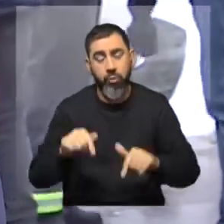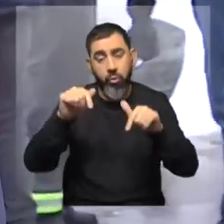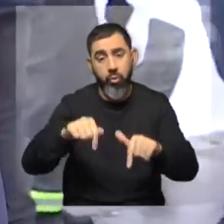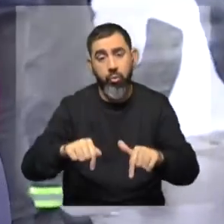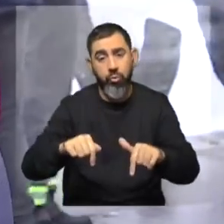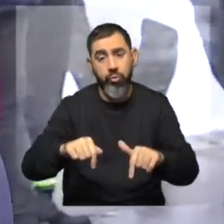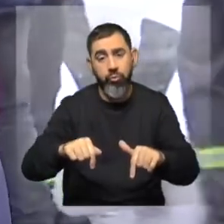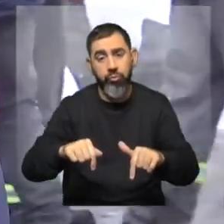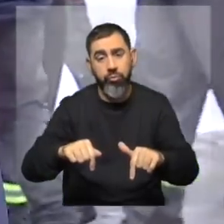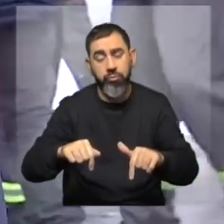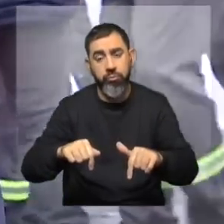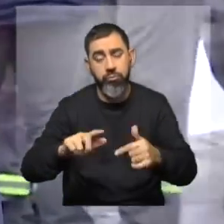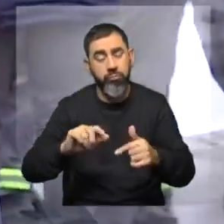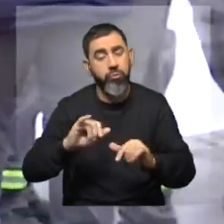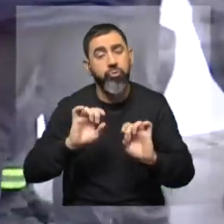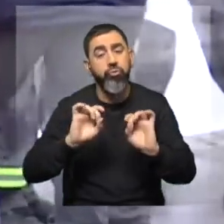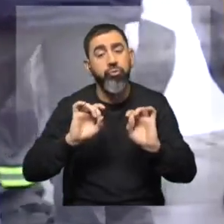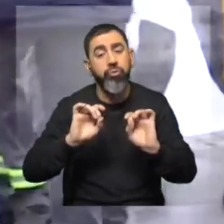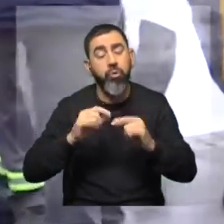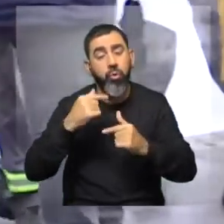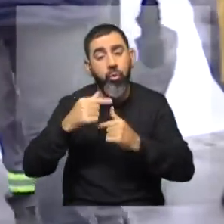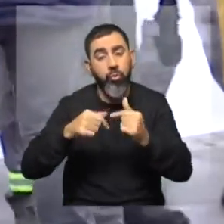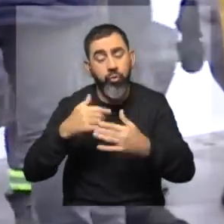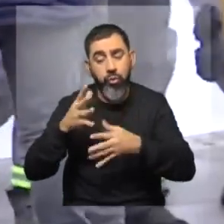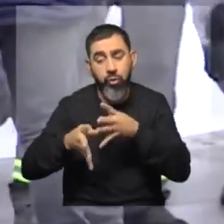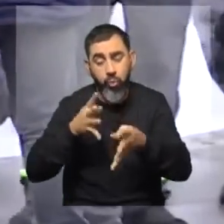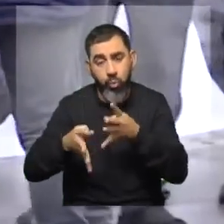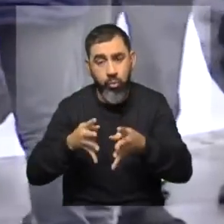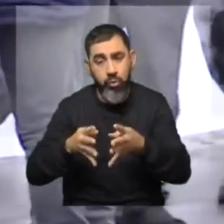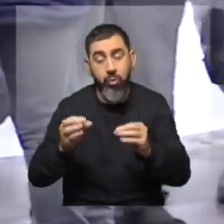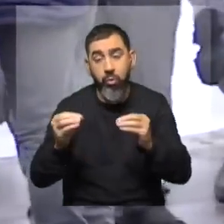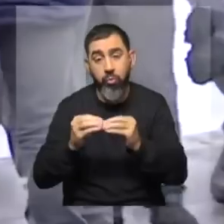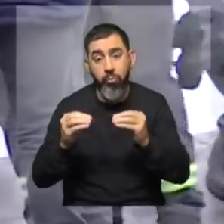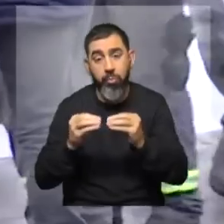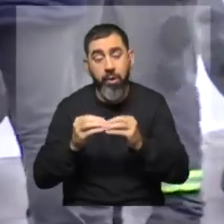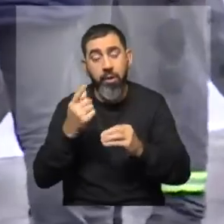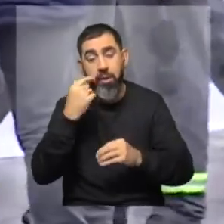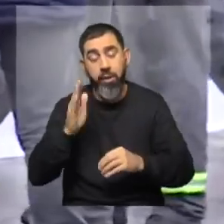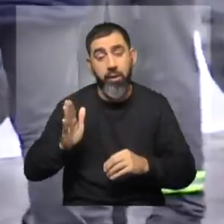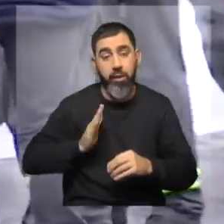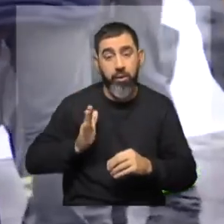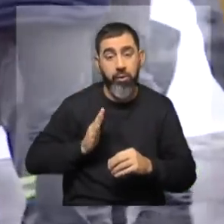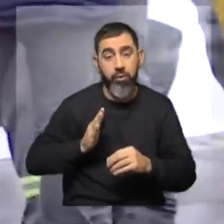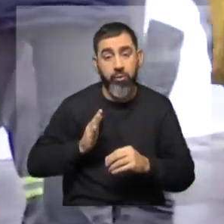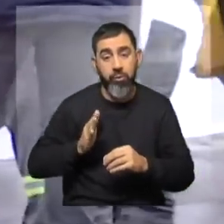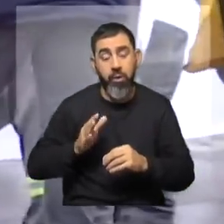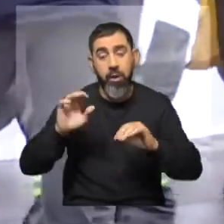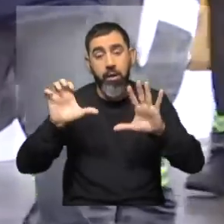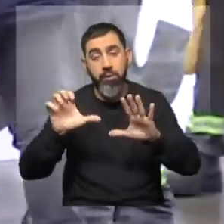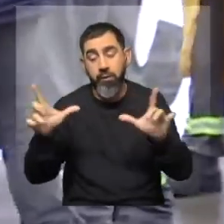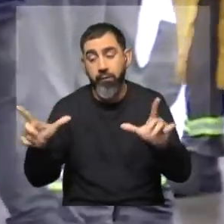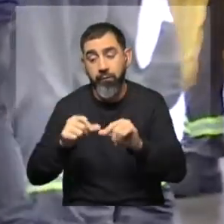hoy todo lo contrario estaba se está manteniendo la operativa normal Este nuestros compañeras y compañeros este que salieron a las seis